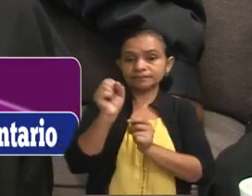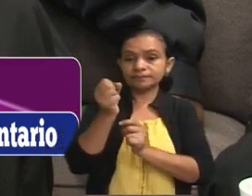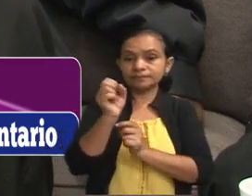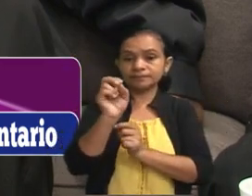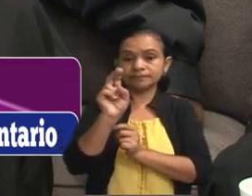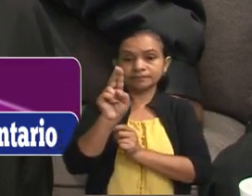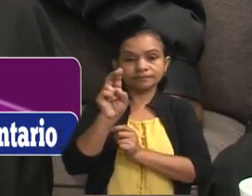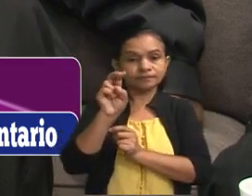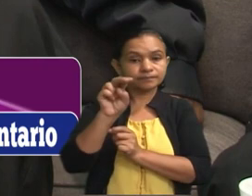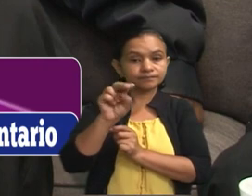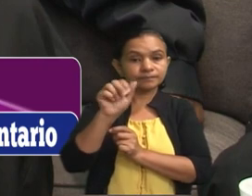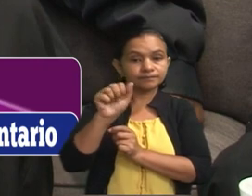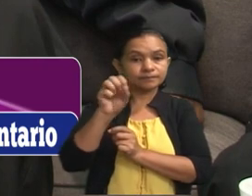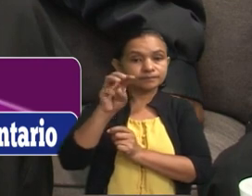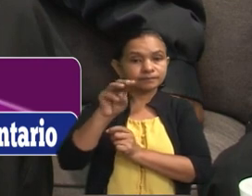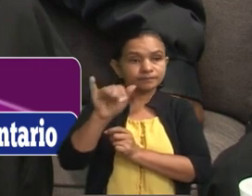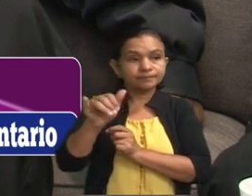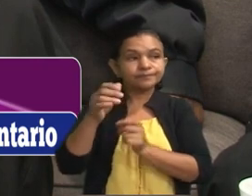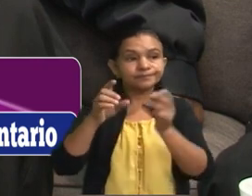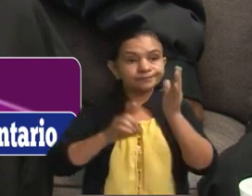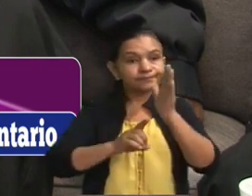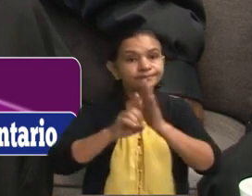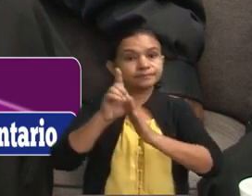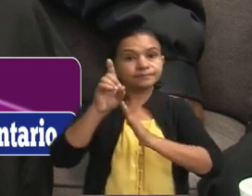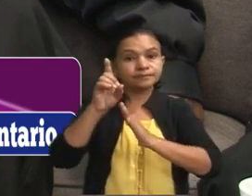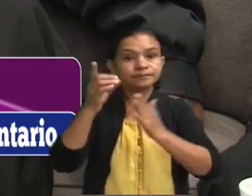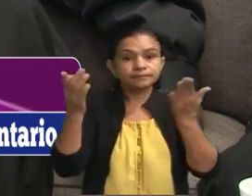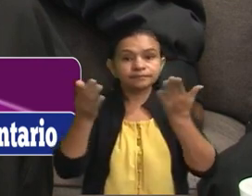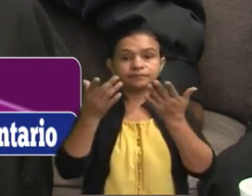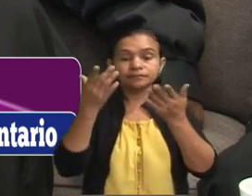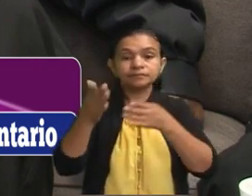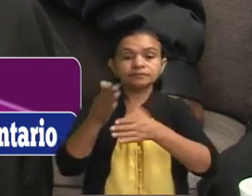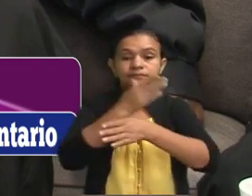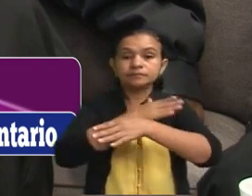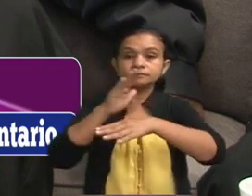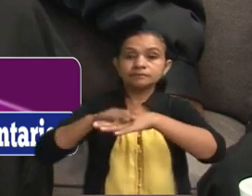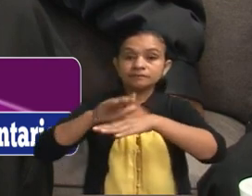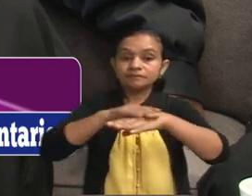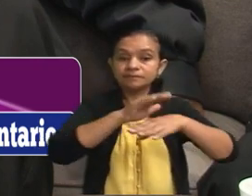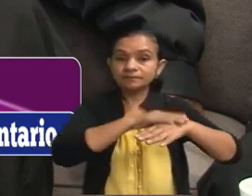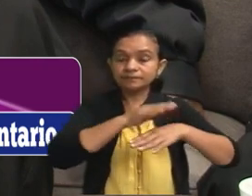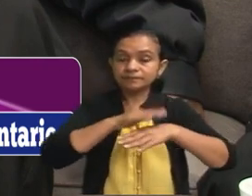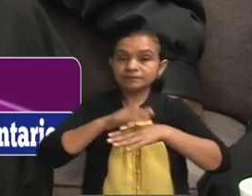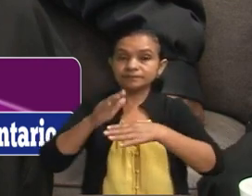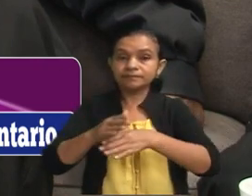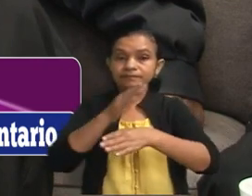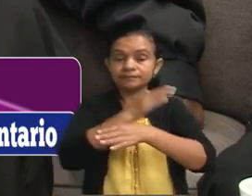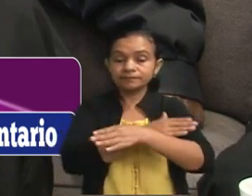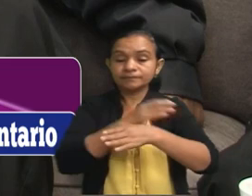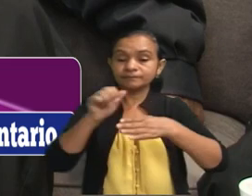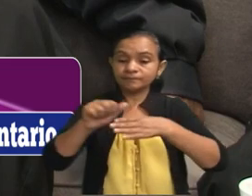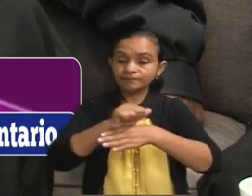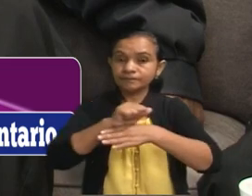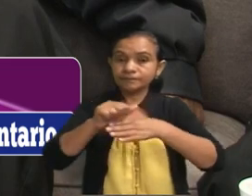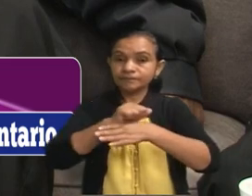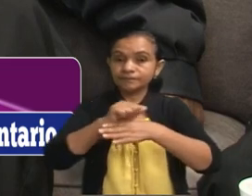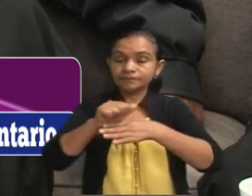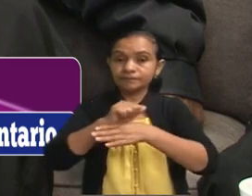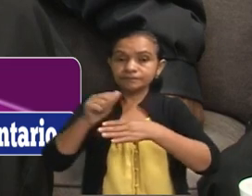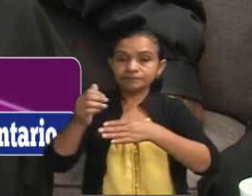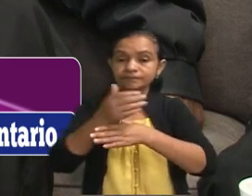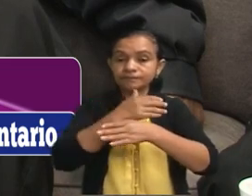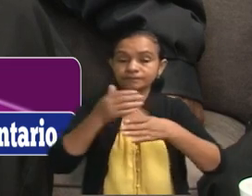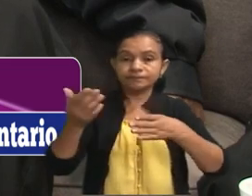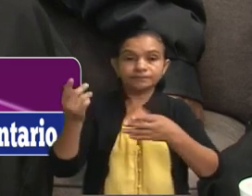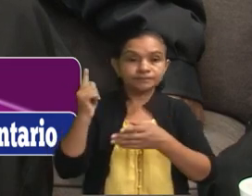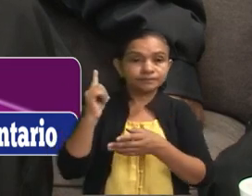Una de ellas es el desarrollo de un sistema de alerta temprana, que es lo que hemos venido poniendo en práctica en los ejercicios